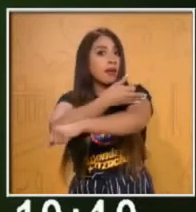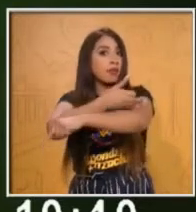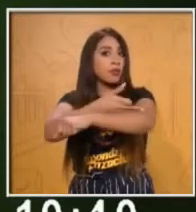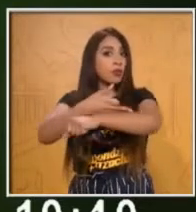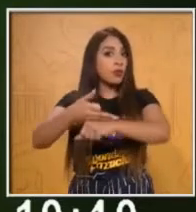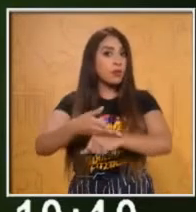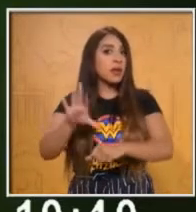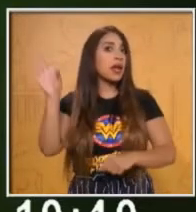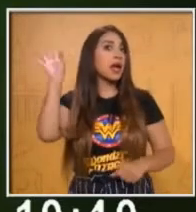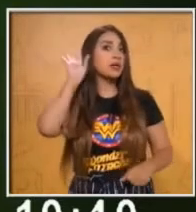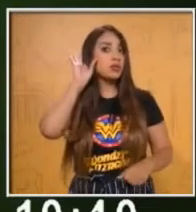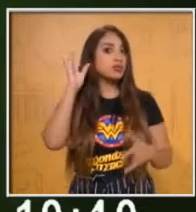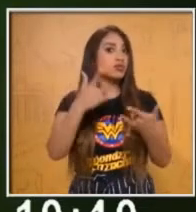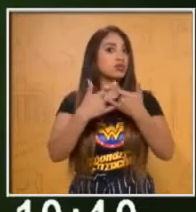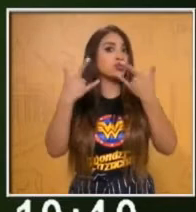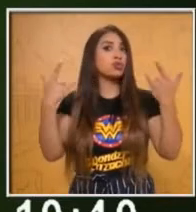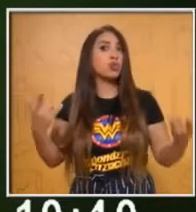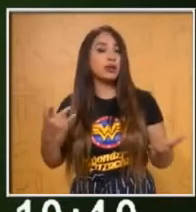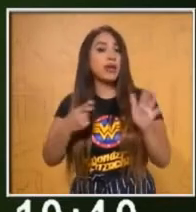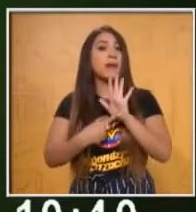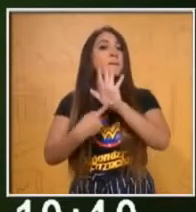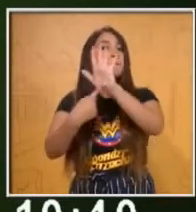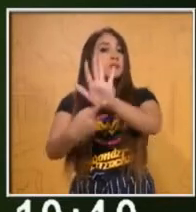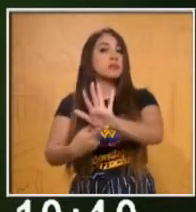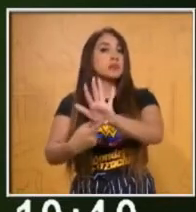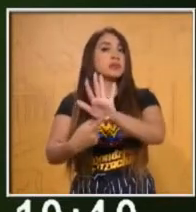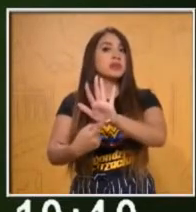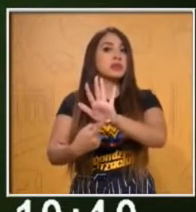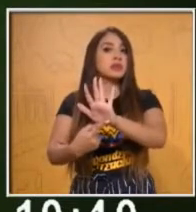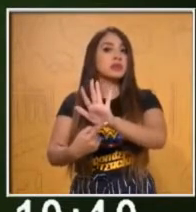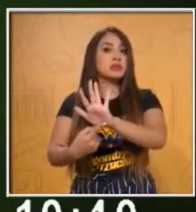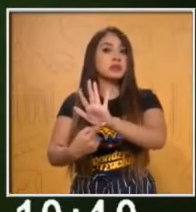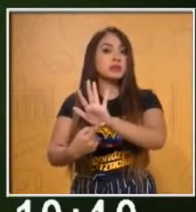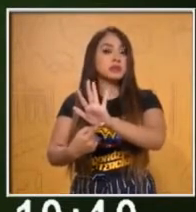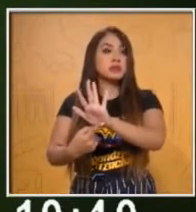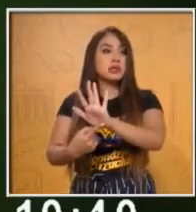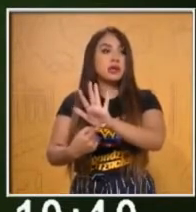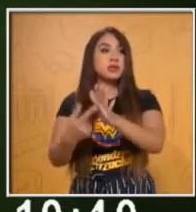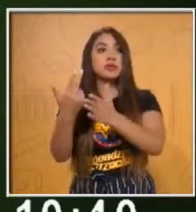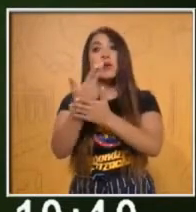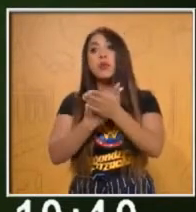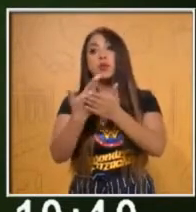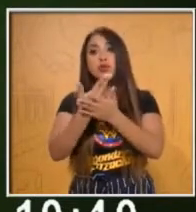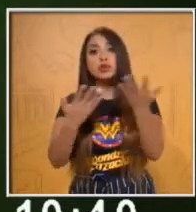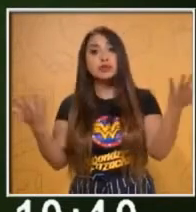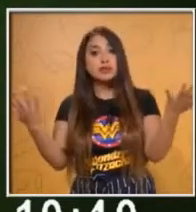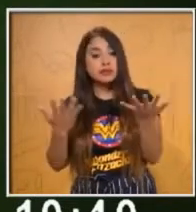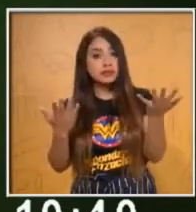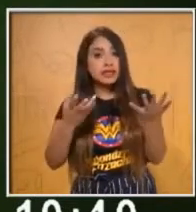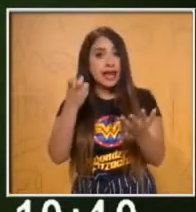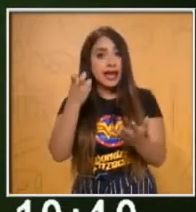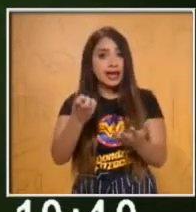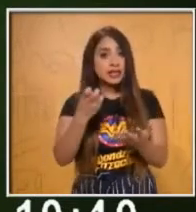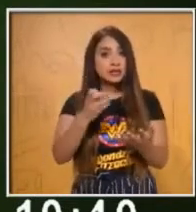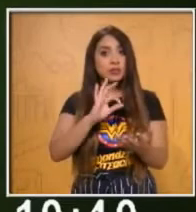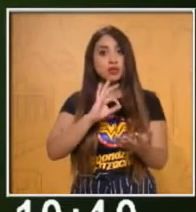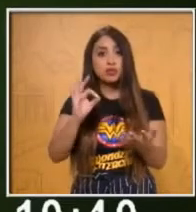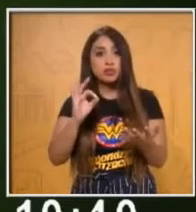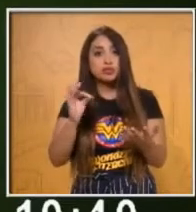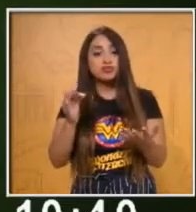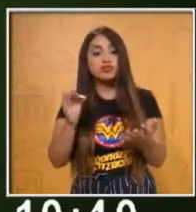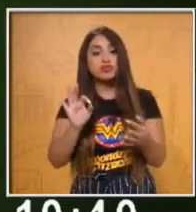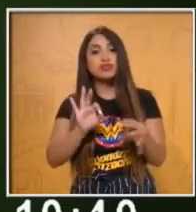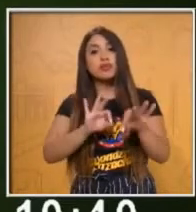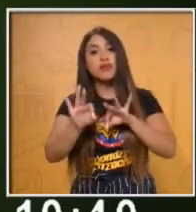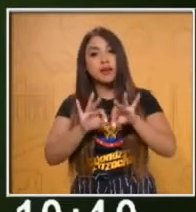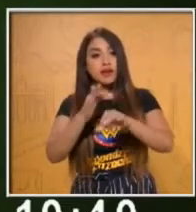tu cuento y muéstrale los dibujos que realizaste. Es así, maestra Yuli, como podemos trabajar en familia